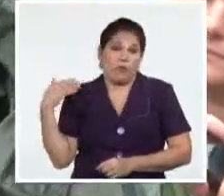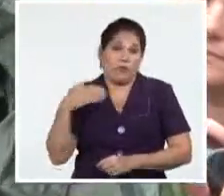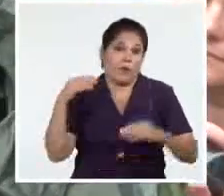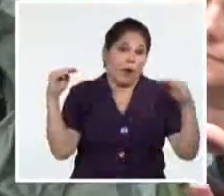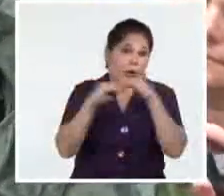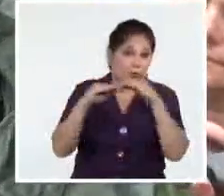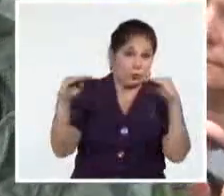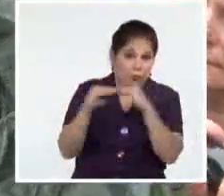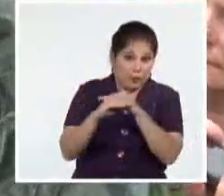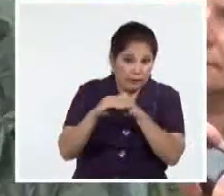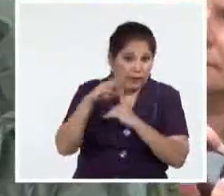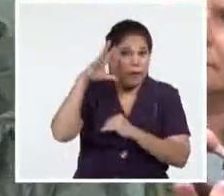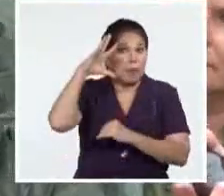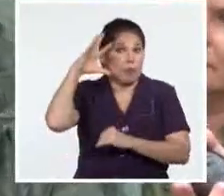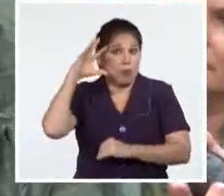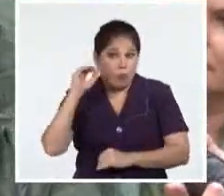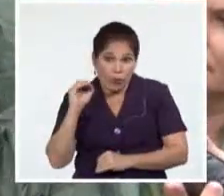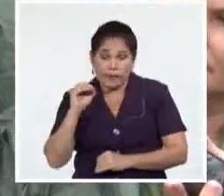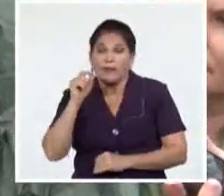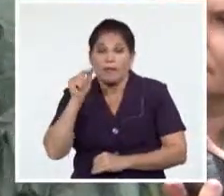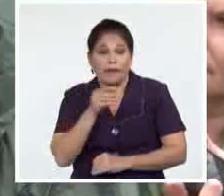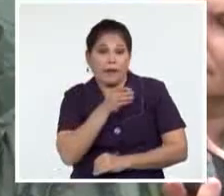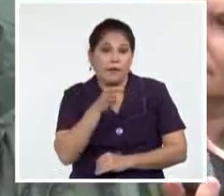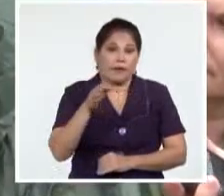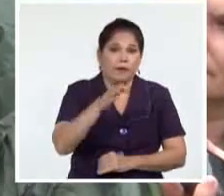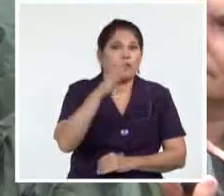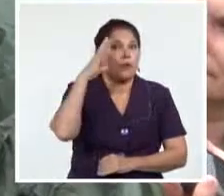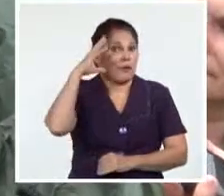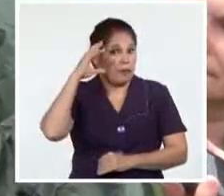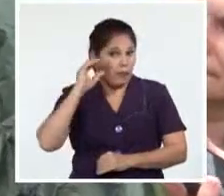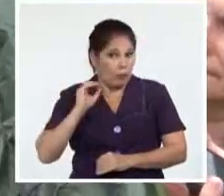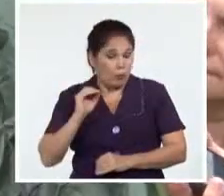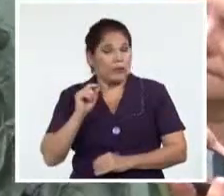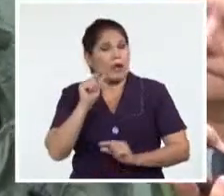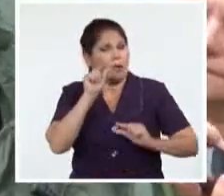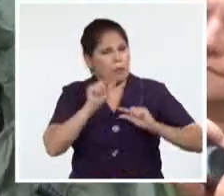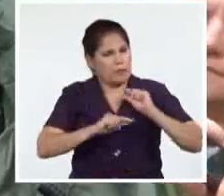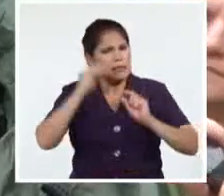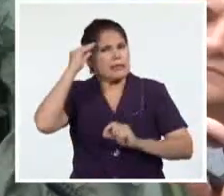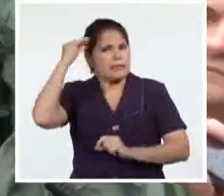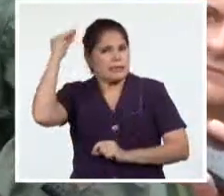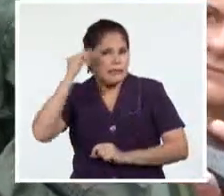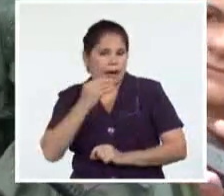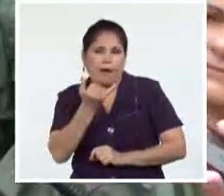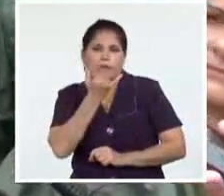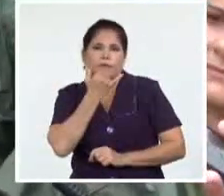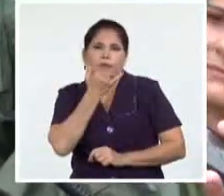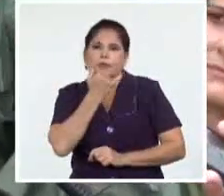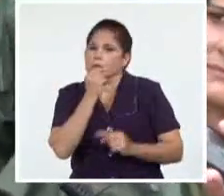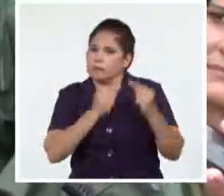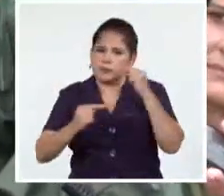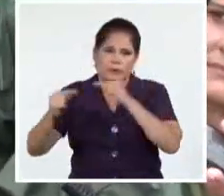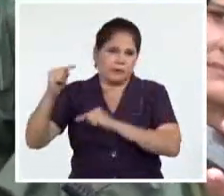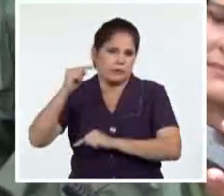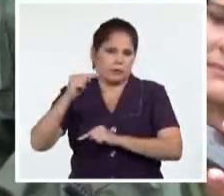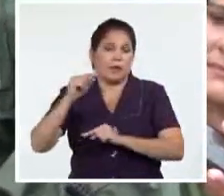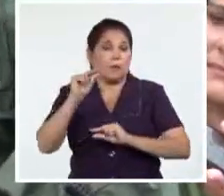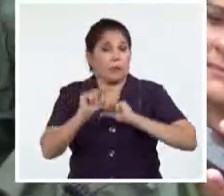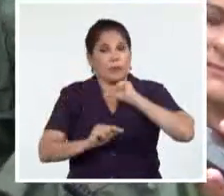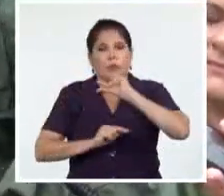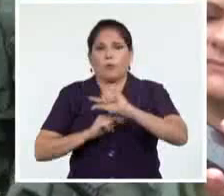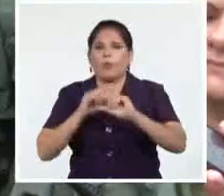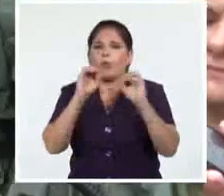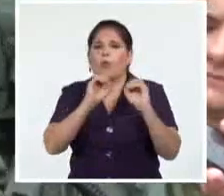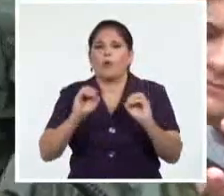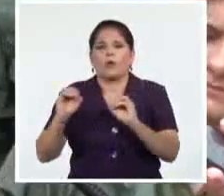por la autopista más las cosas que vimos ahora en el recorrido vamos a ir ya sabiendo la magnitud de los daños y sobre todo la manera en que se va a ir organizando el